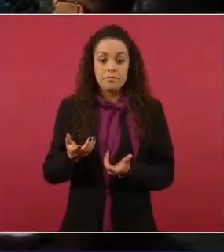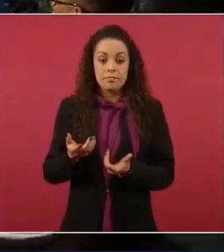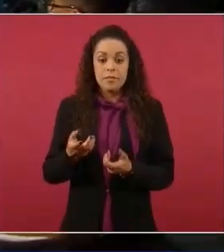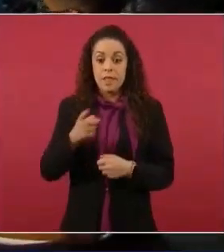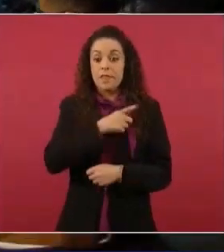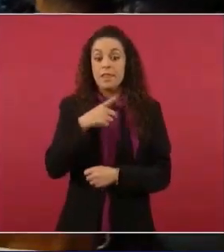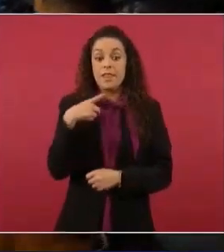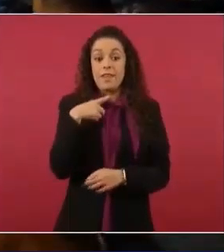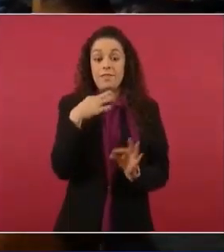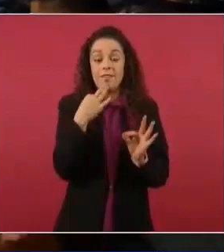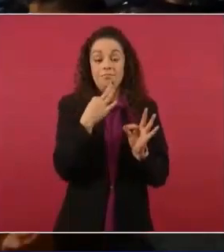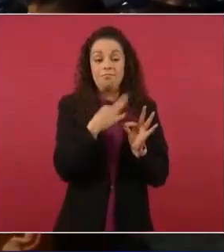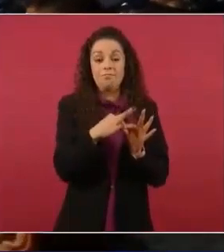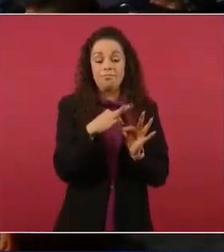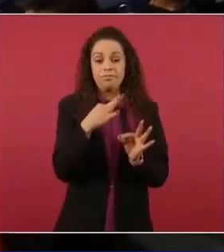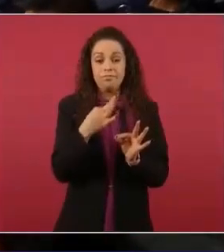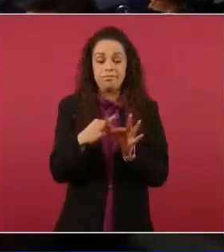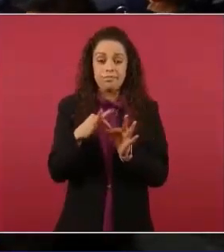cumpla con